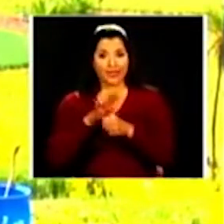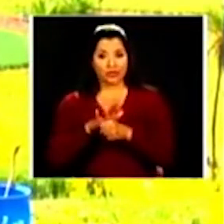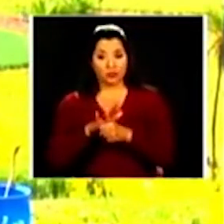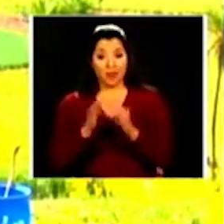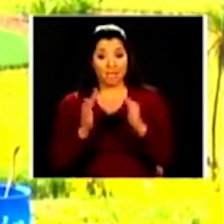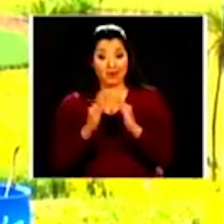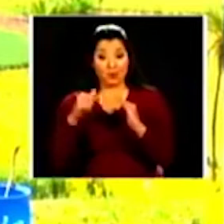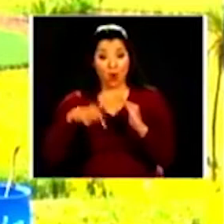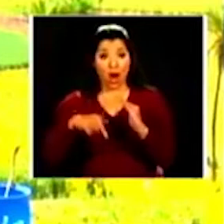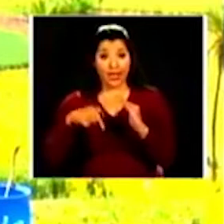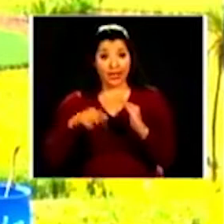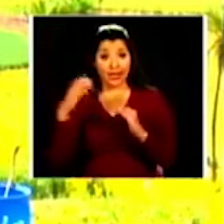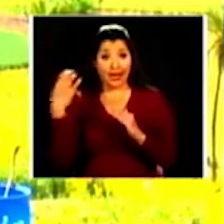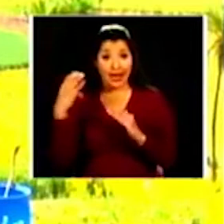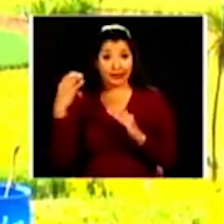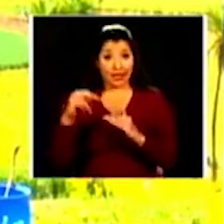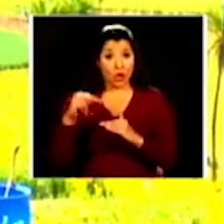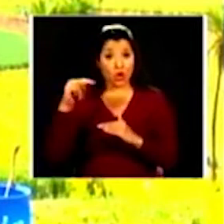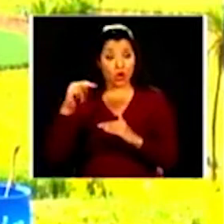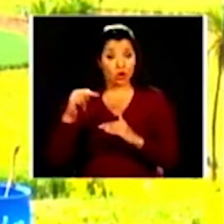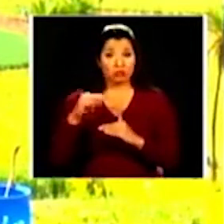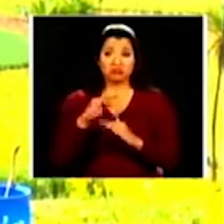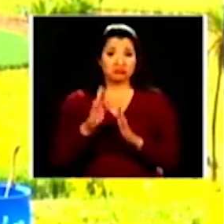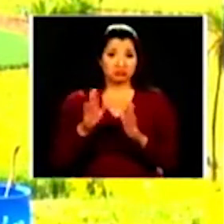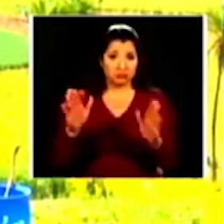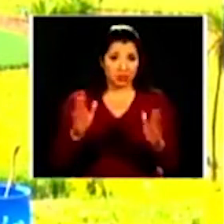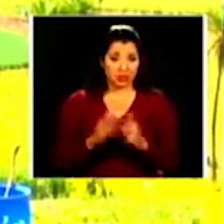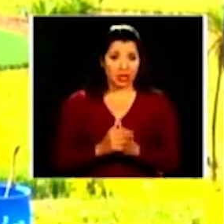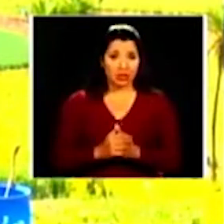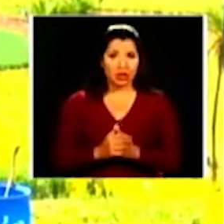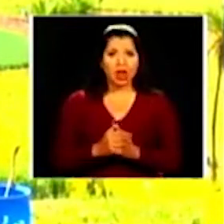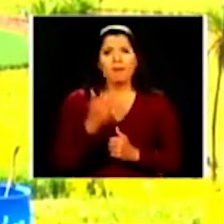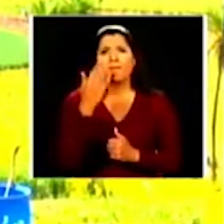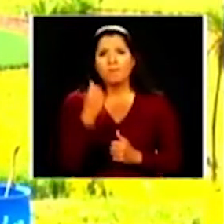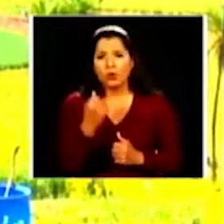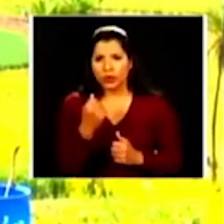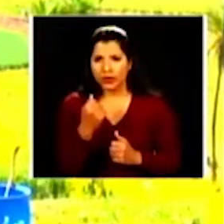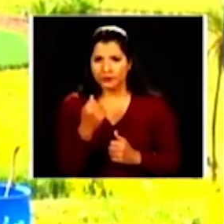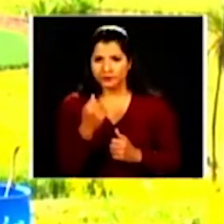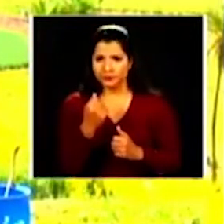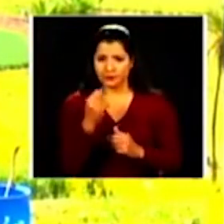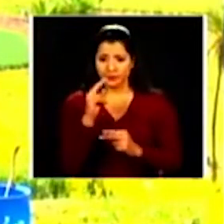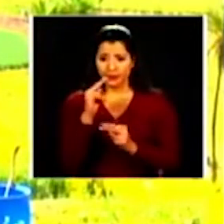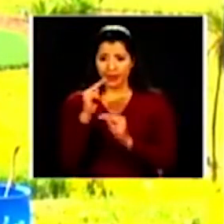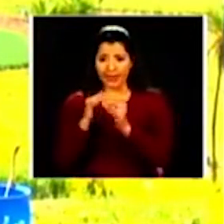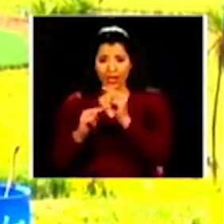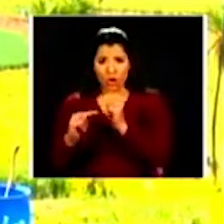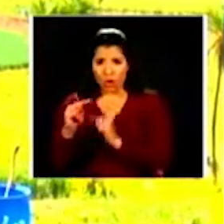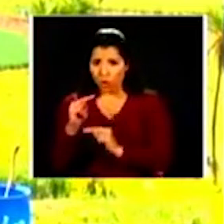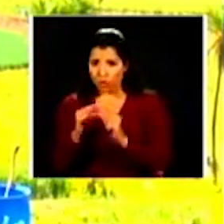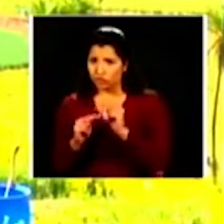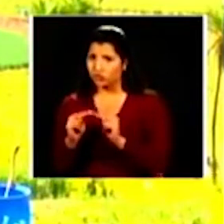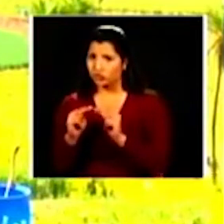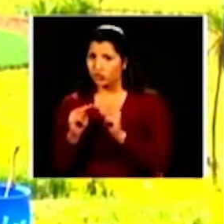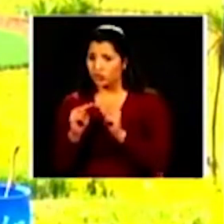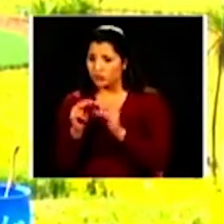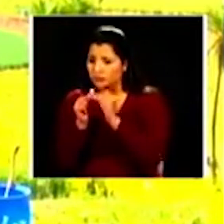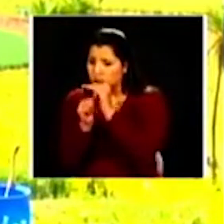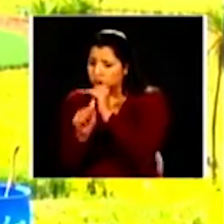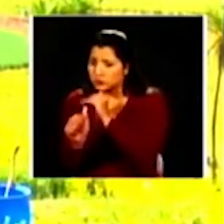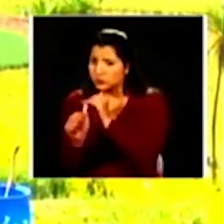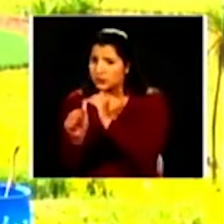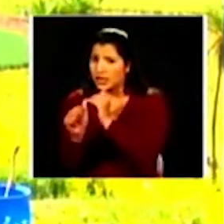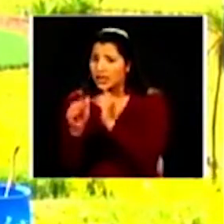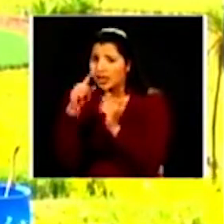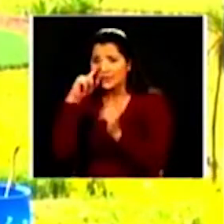Cartago y en general, porque el contrabando de cebolla y de papa por la frontera junto